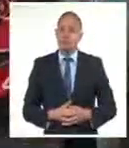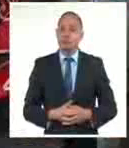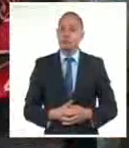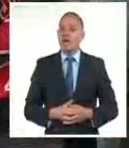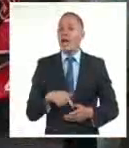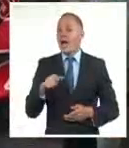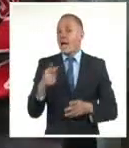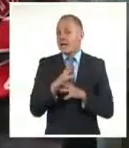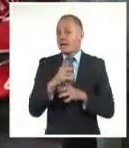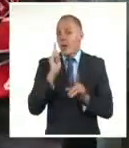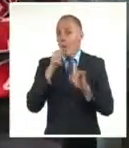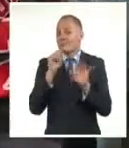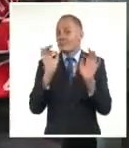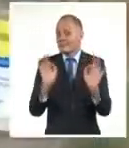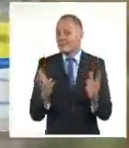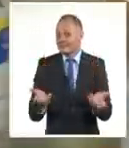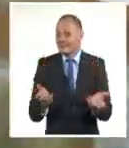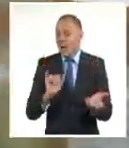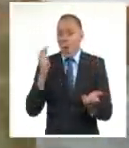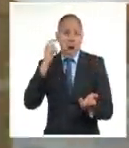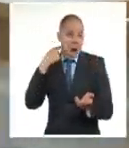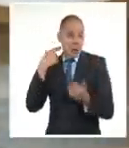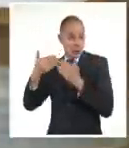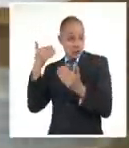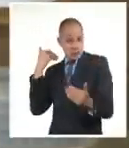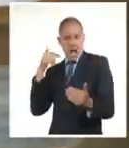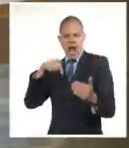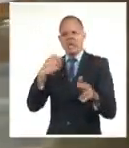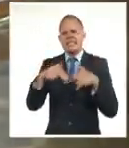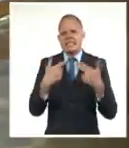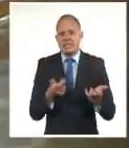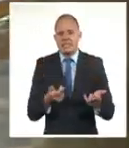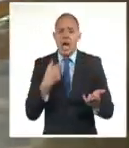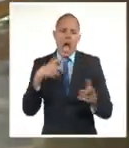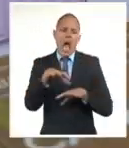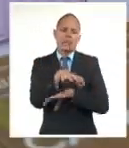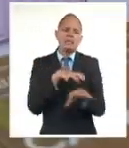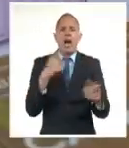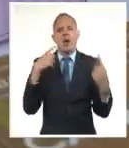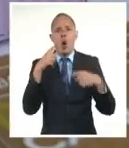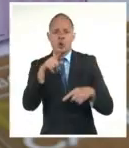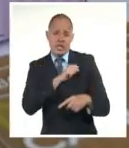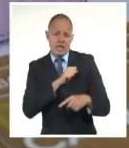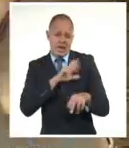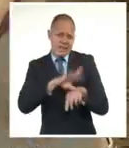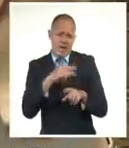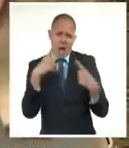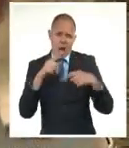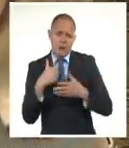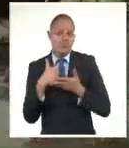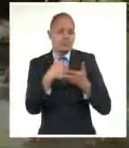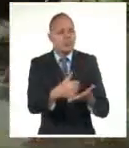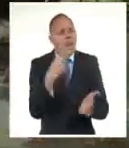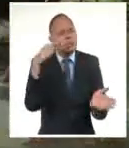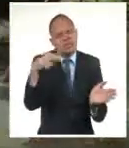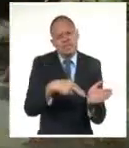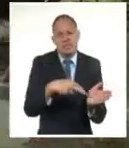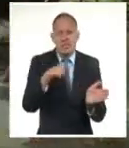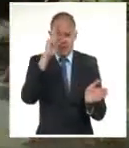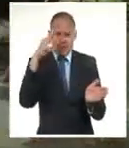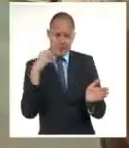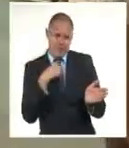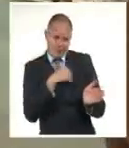el bienestar animal. Como en ferias anteriores, se facilitarán consultas gratuitas con especialistas, medicamentos y adopciones de perros y